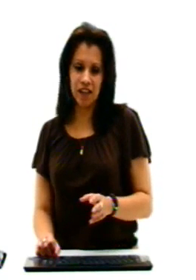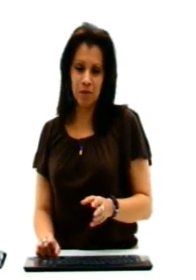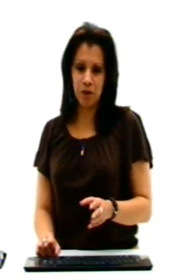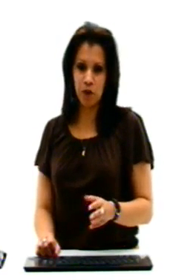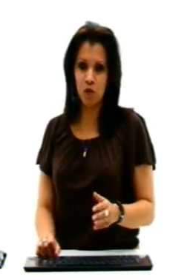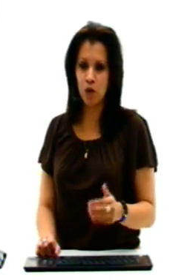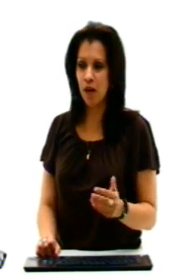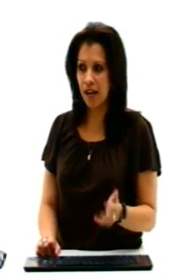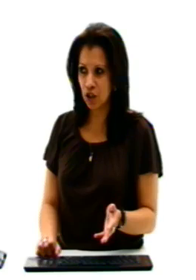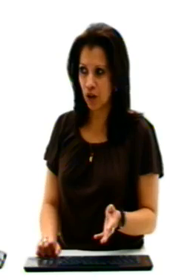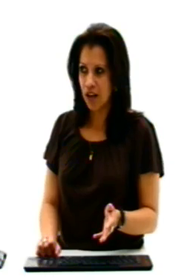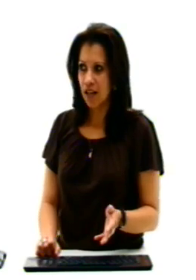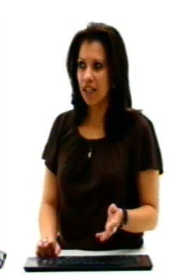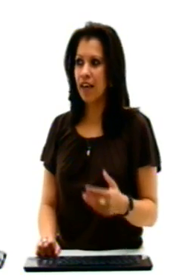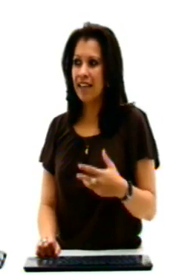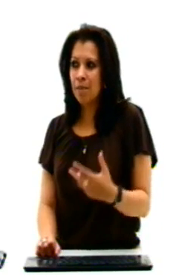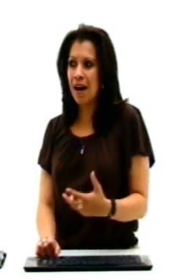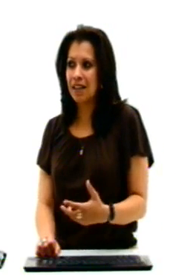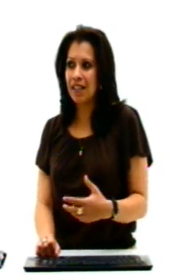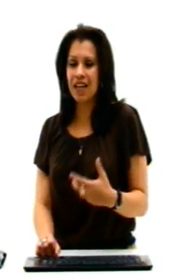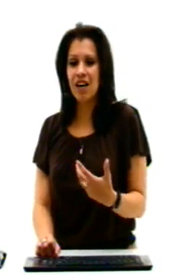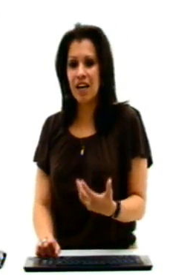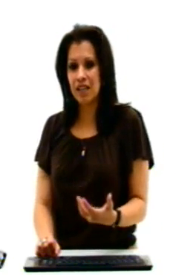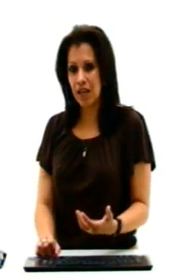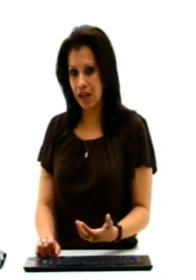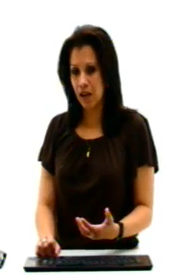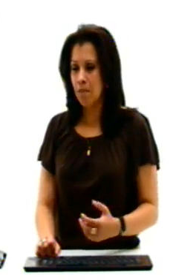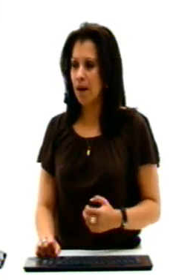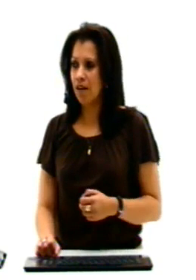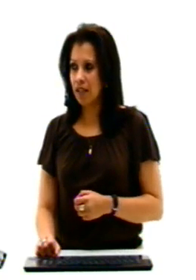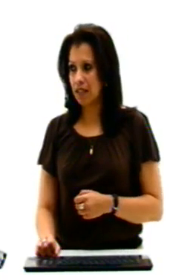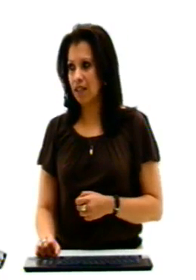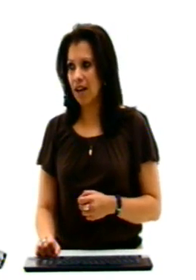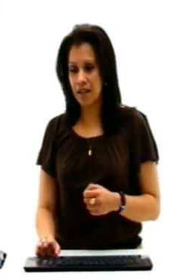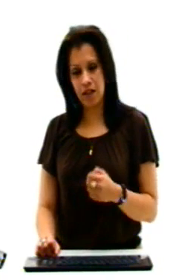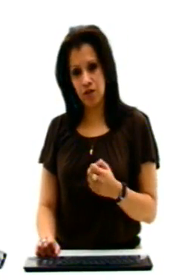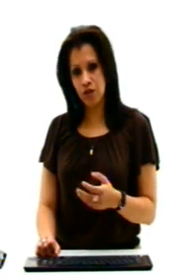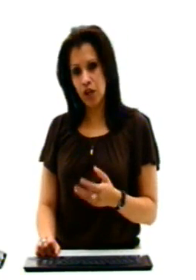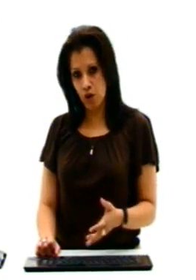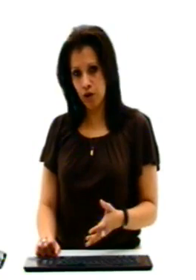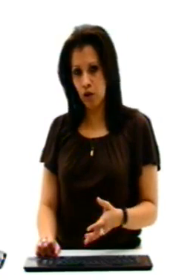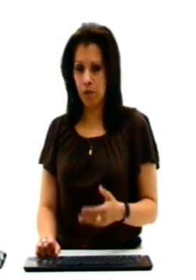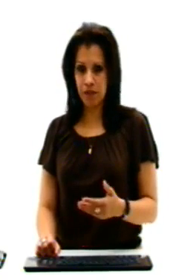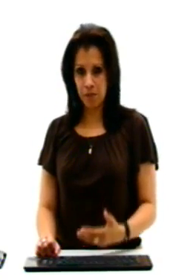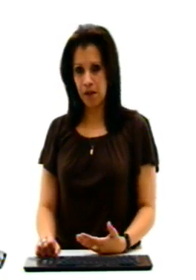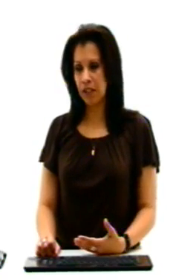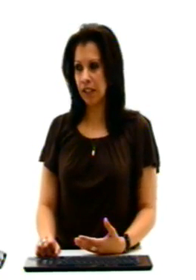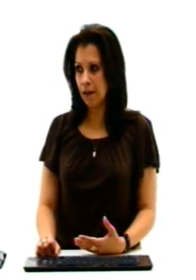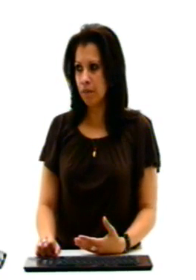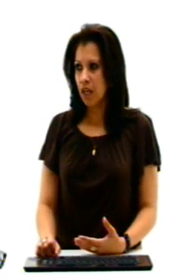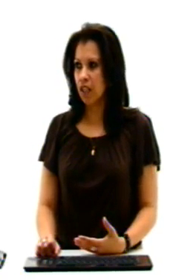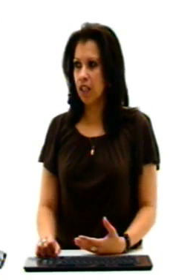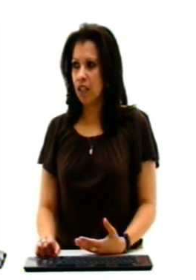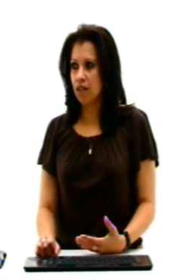conocida En aquel momento como ul ancho y en qué parte Y qué van a extraer va a existir la extracción del Oro como el principal